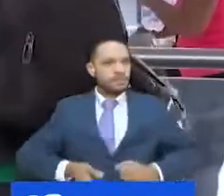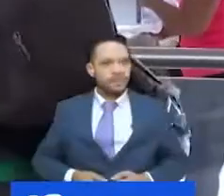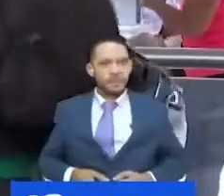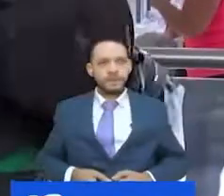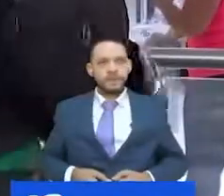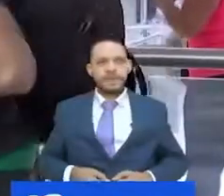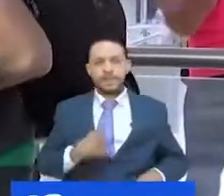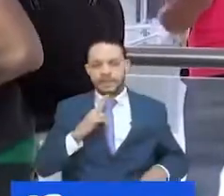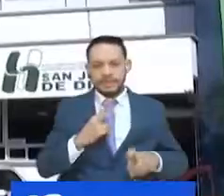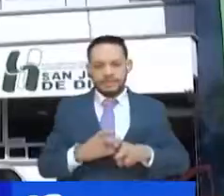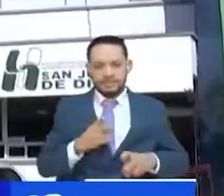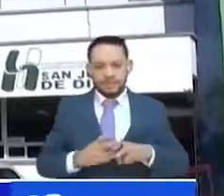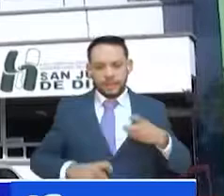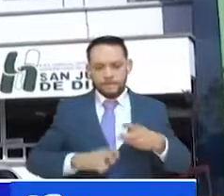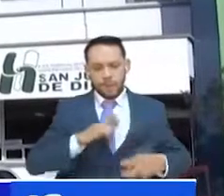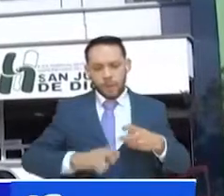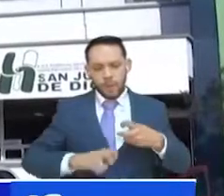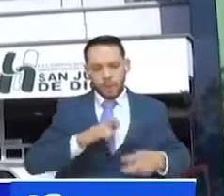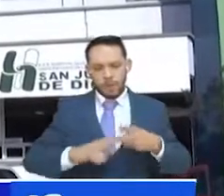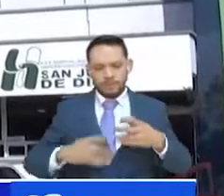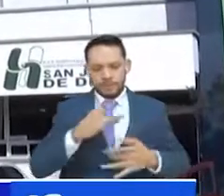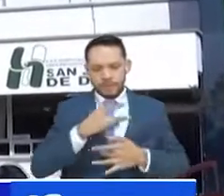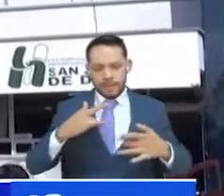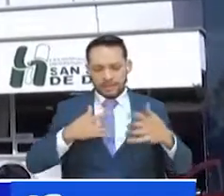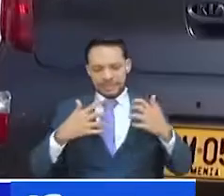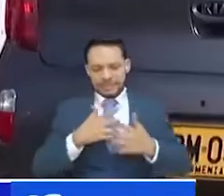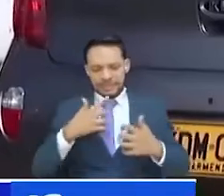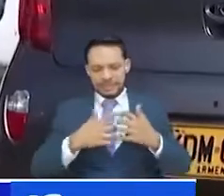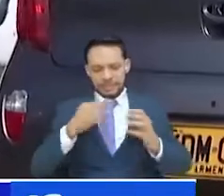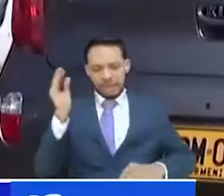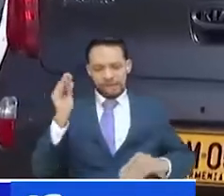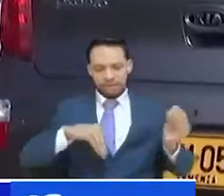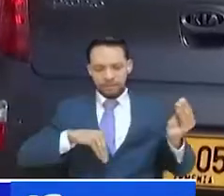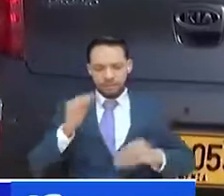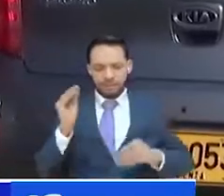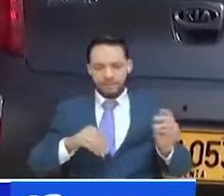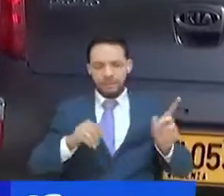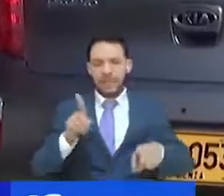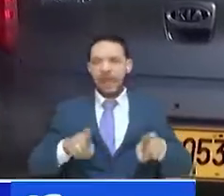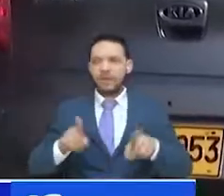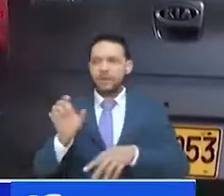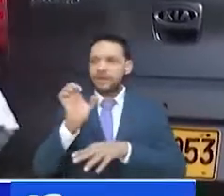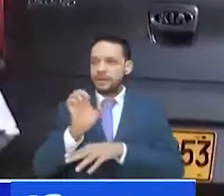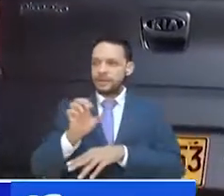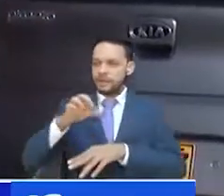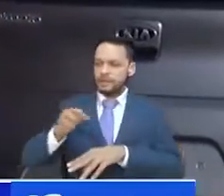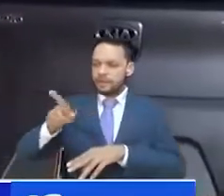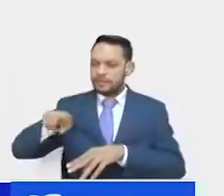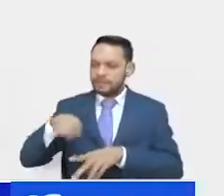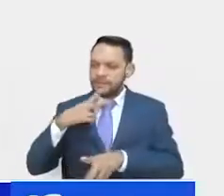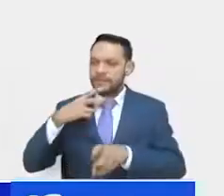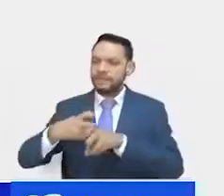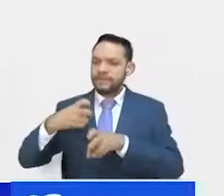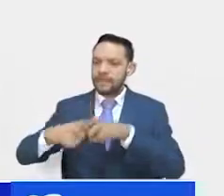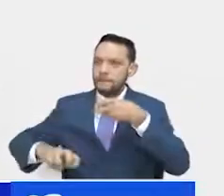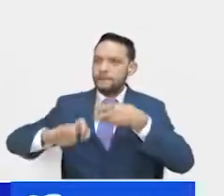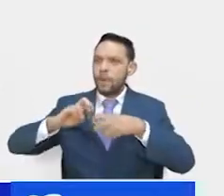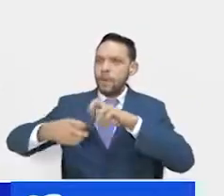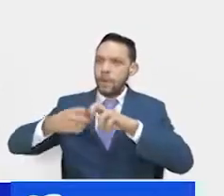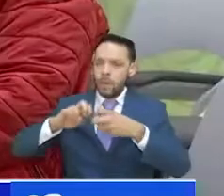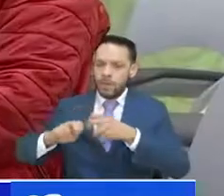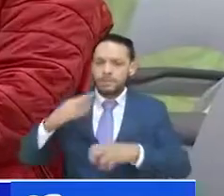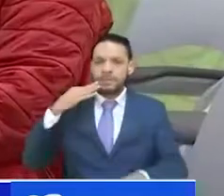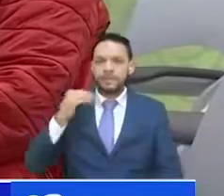La crisis por la que pasa el sistema de salud en Colombia y la inoperancia de algunas EPS es una preocupación para la hoy candidata a la Cámara